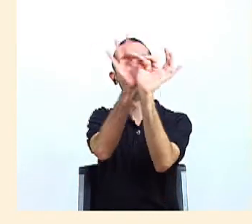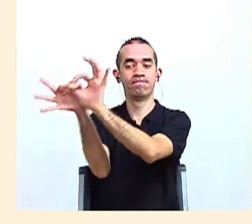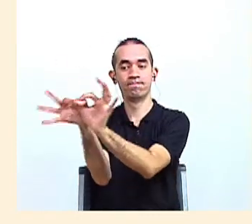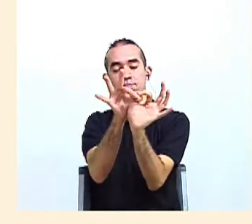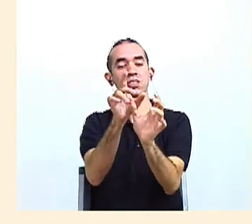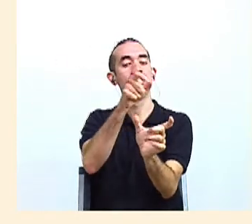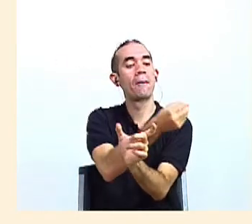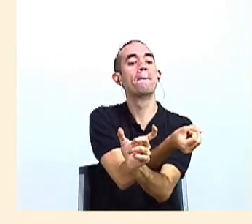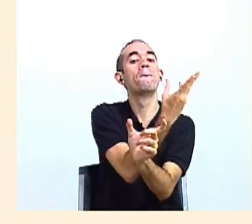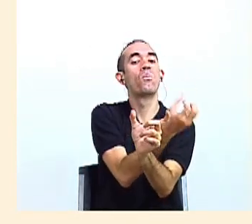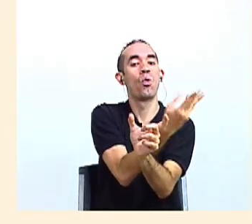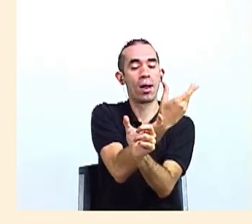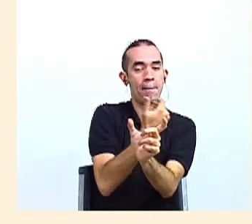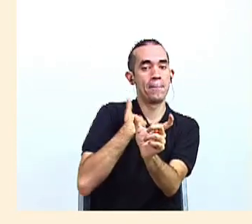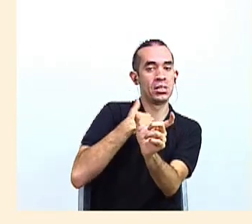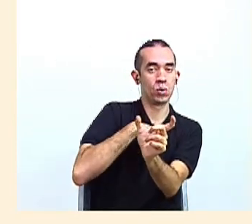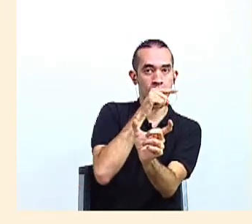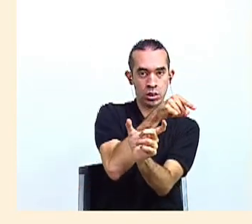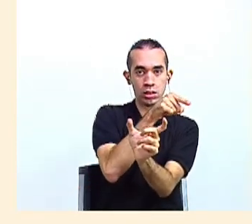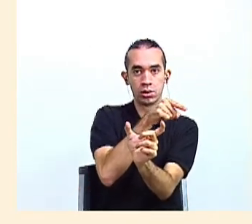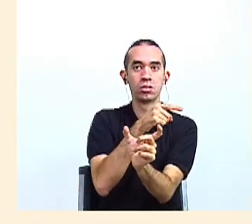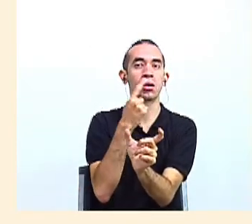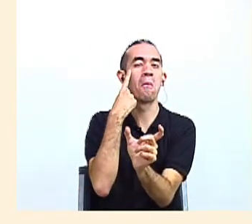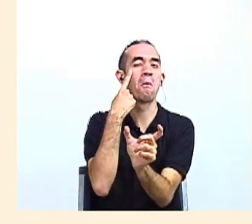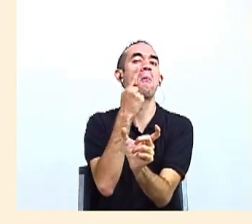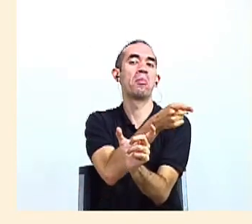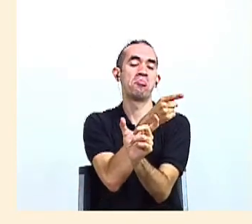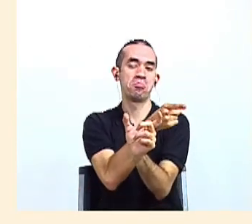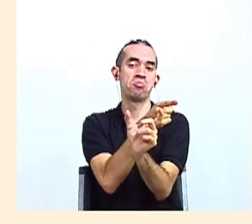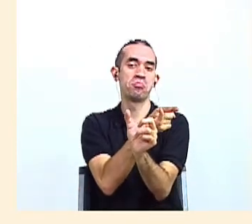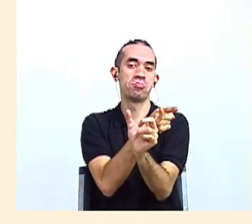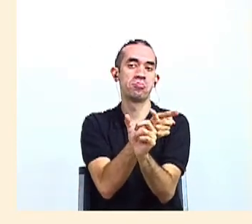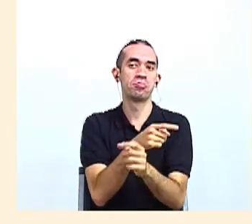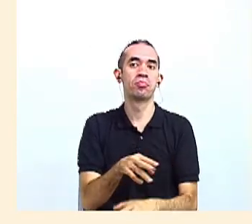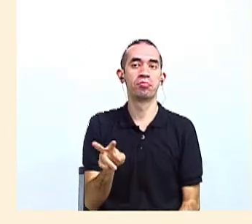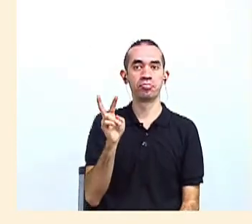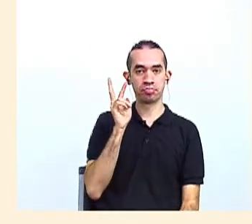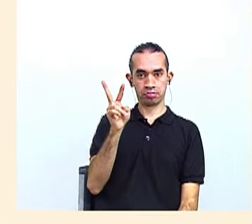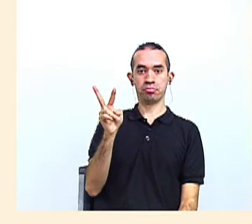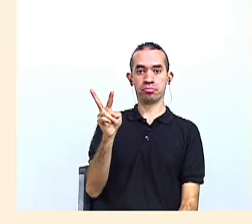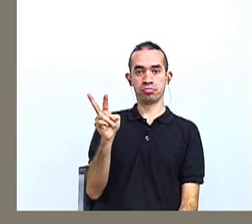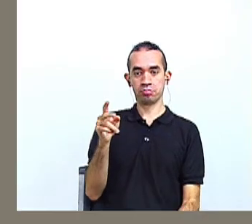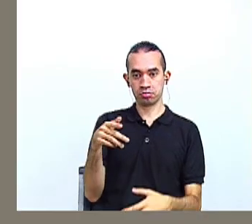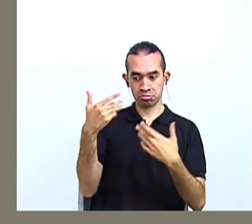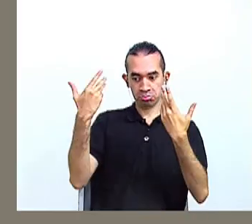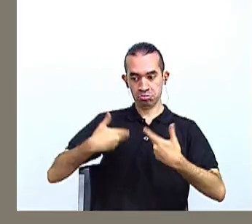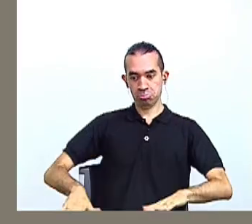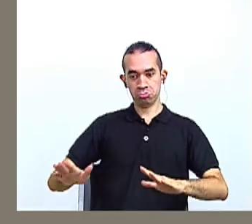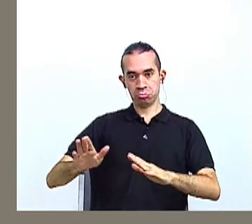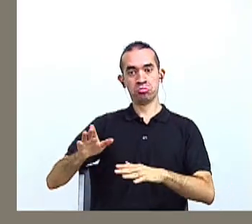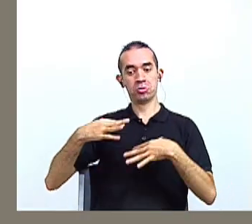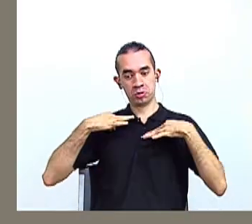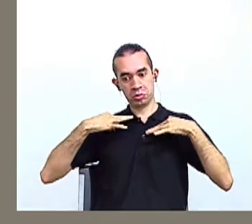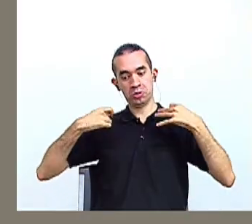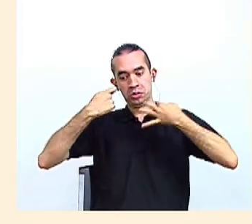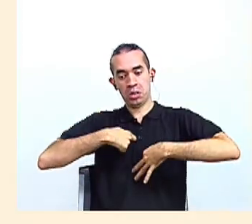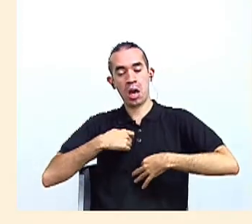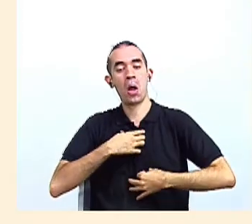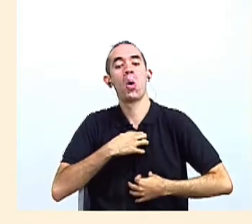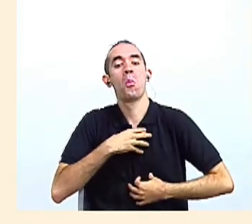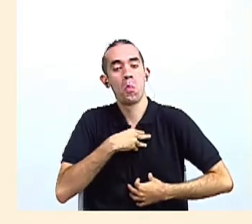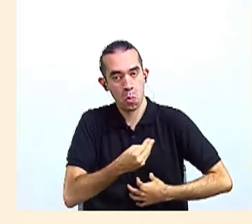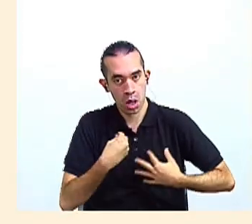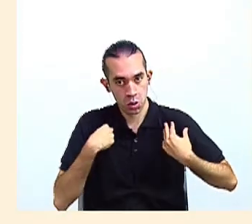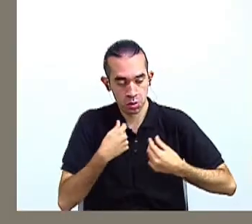el plural y masculino. Veamos un caso. Viste traje y blusa blancos. En este ejemplo